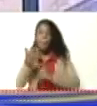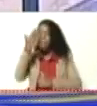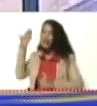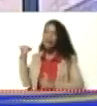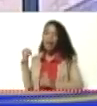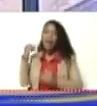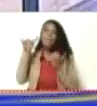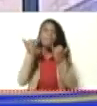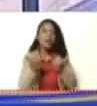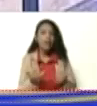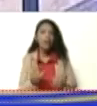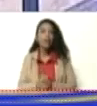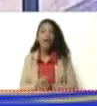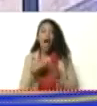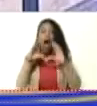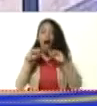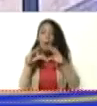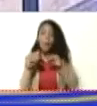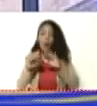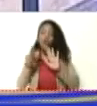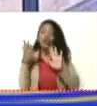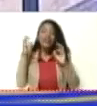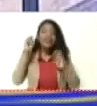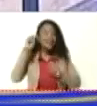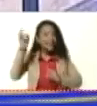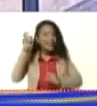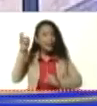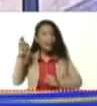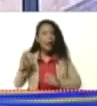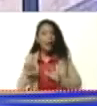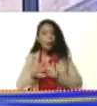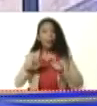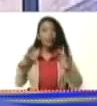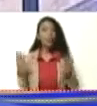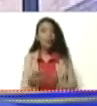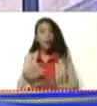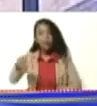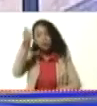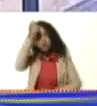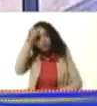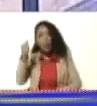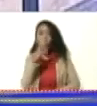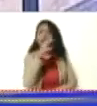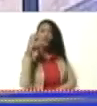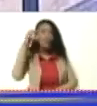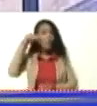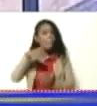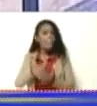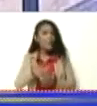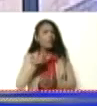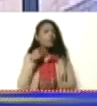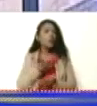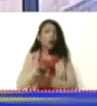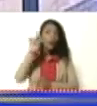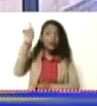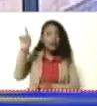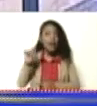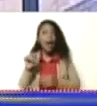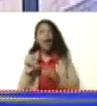de la pandemia brutal que ya lleva 400.000 muertos en Estados